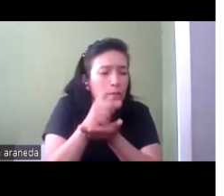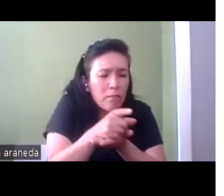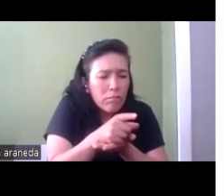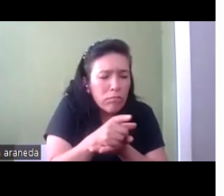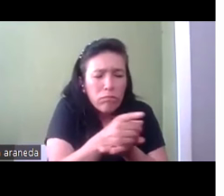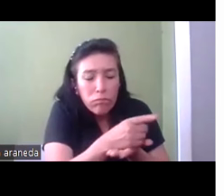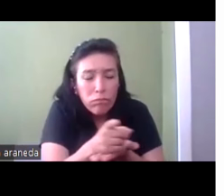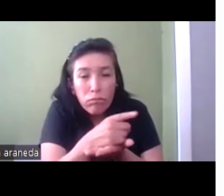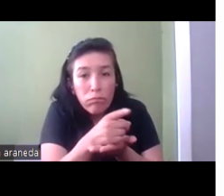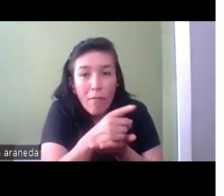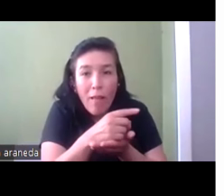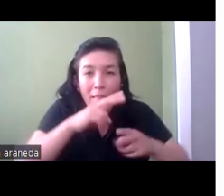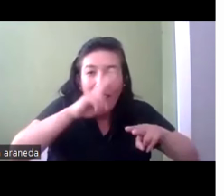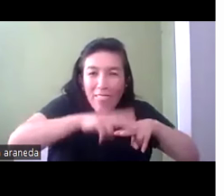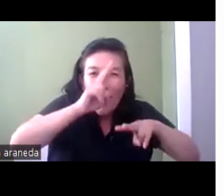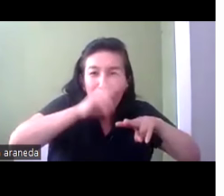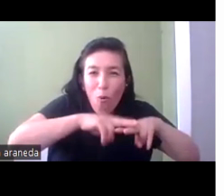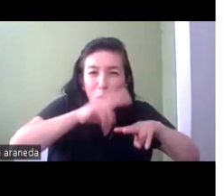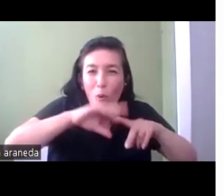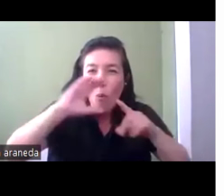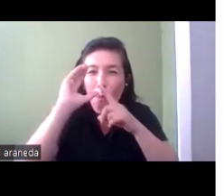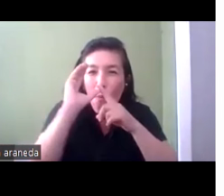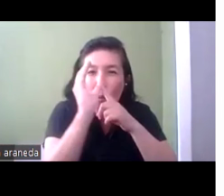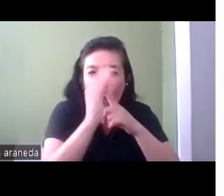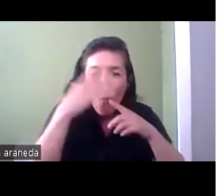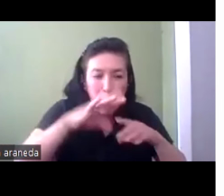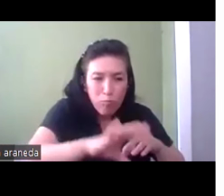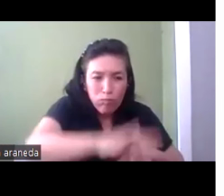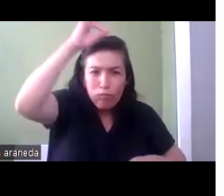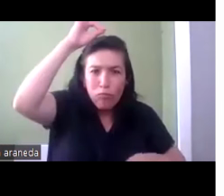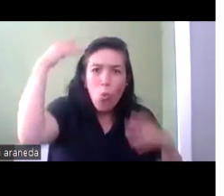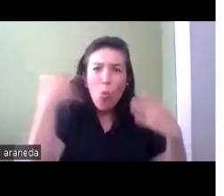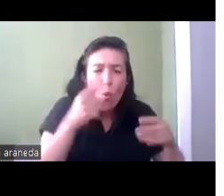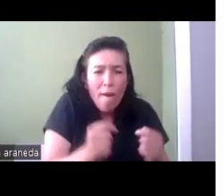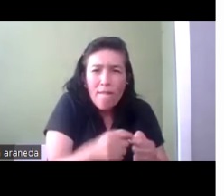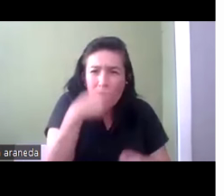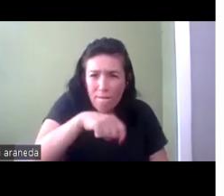de valor patrimonial que nosotros consideramos como relevantes para considerar